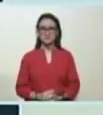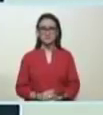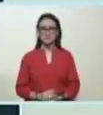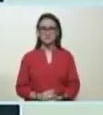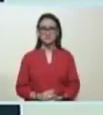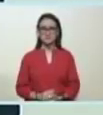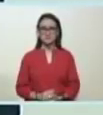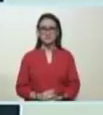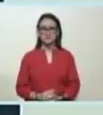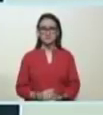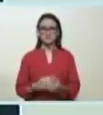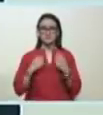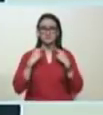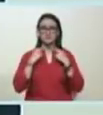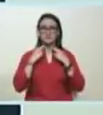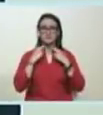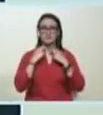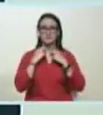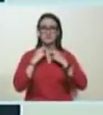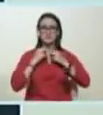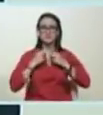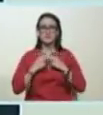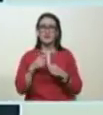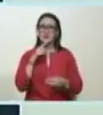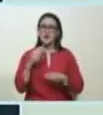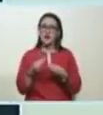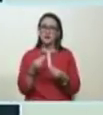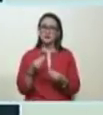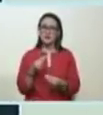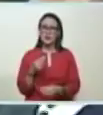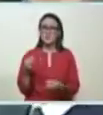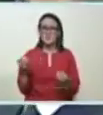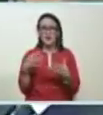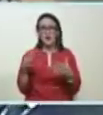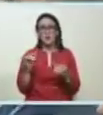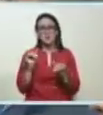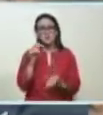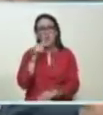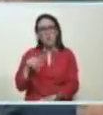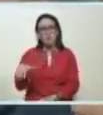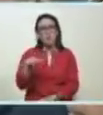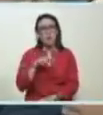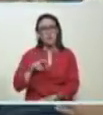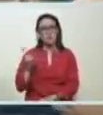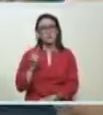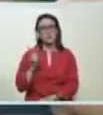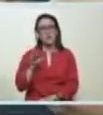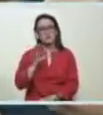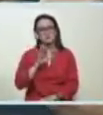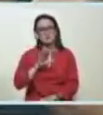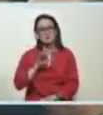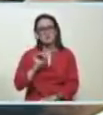Y el hacedor del milagro, el pueblo de Venezuela, el pueblo de Dios,